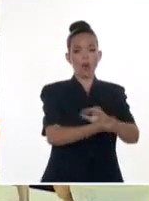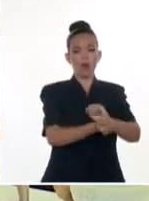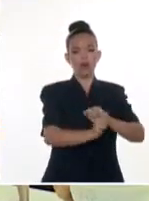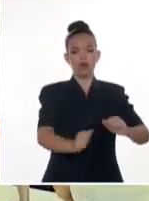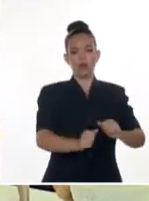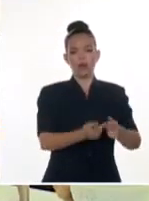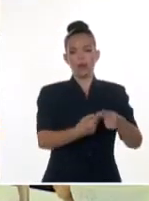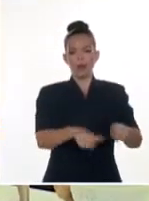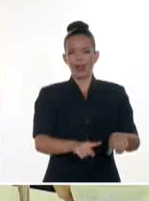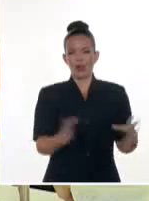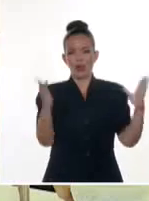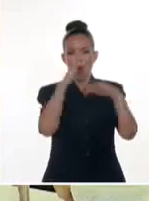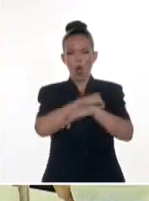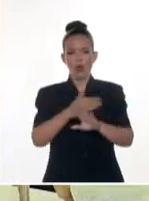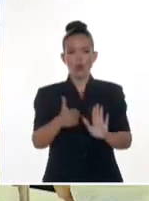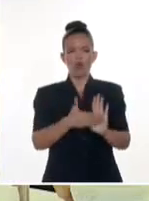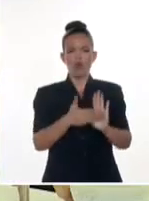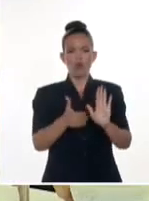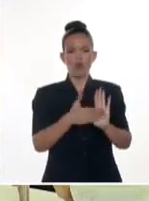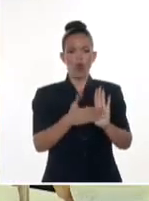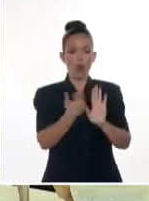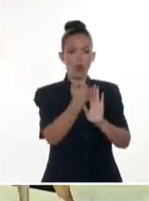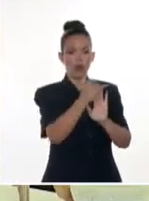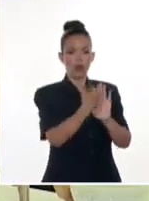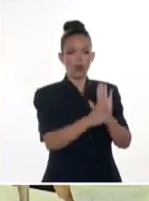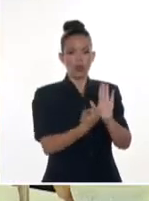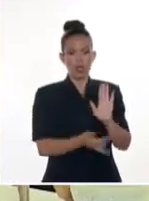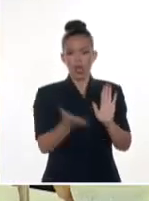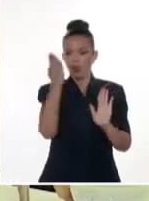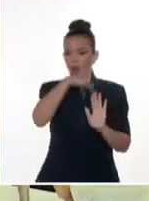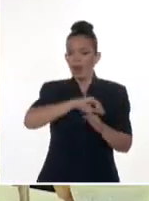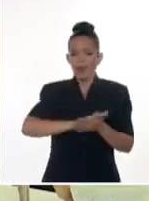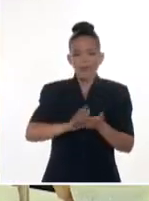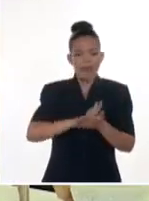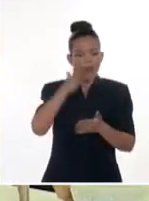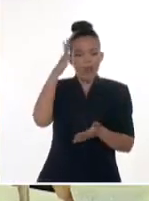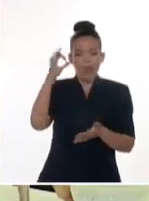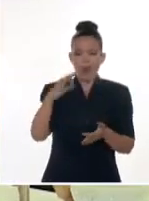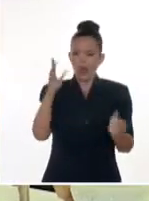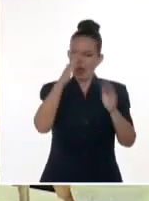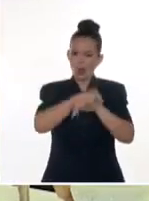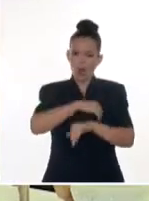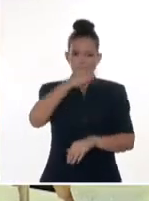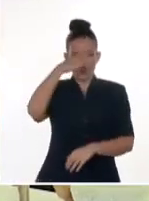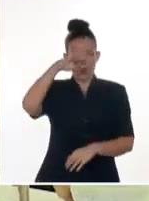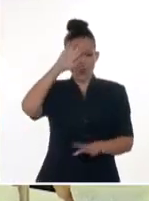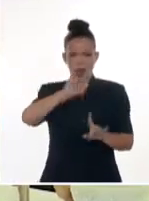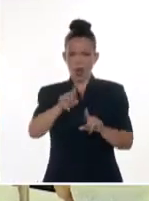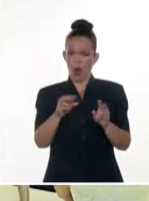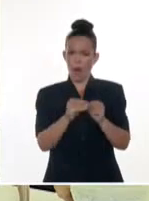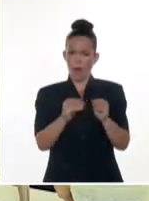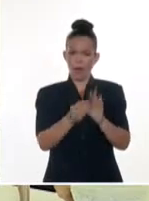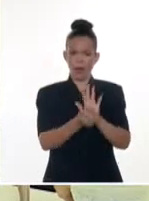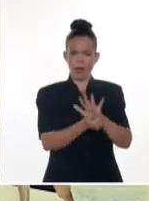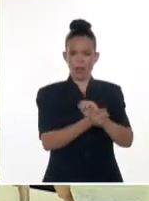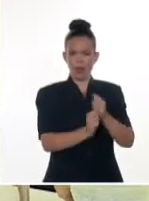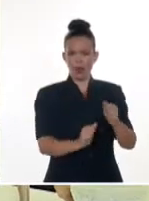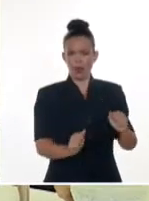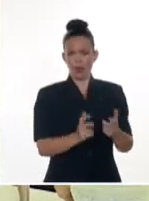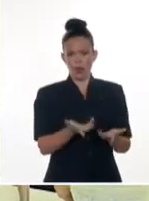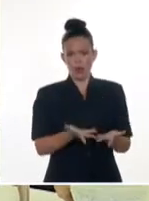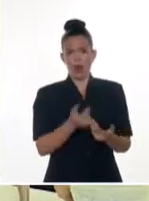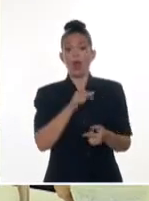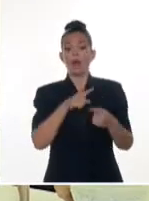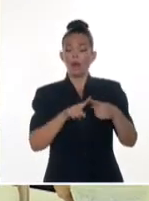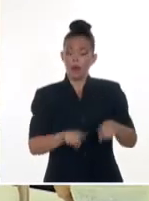legal, moral, ni sentido común. Pero sin embargo, directamente impacta